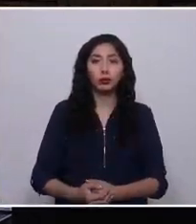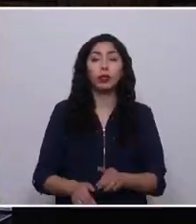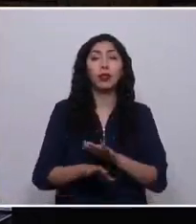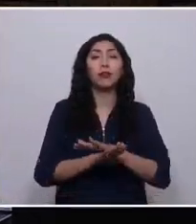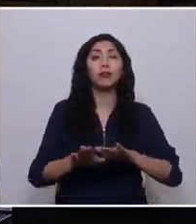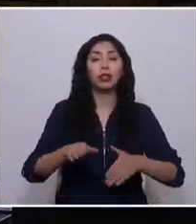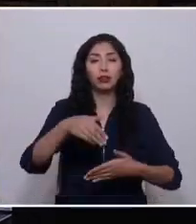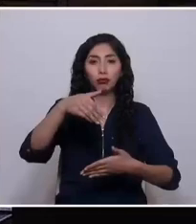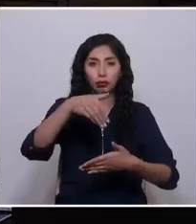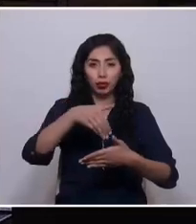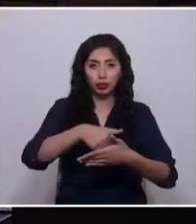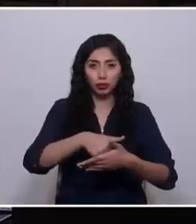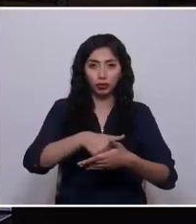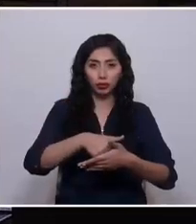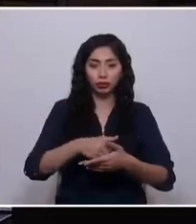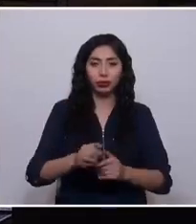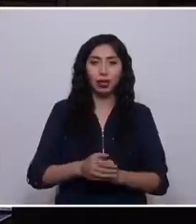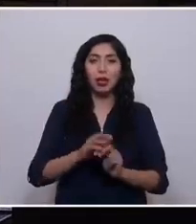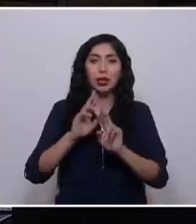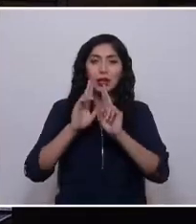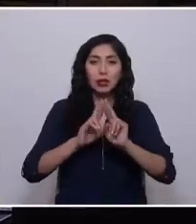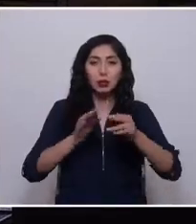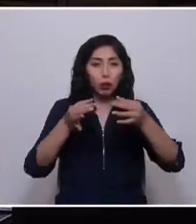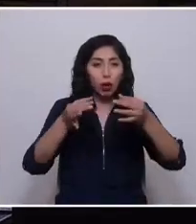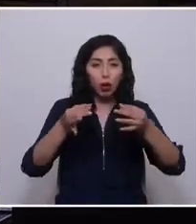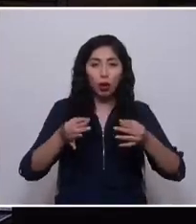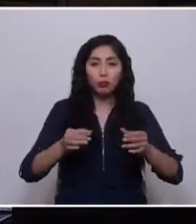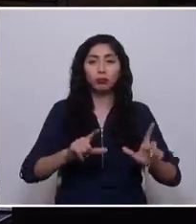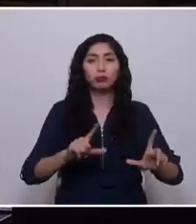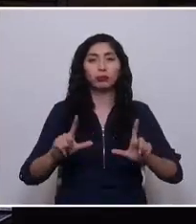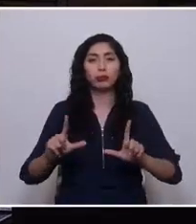Finalizada la votación, resultado de la votación.